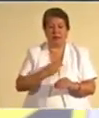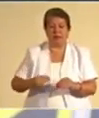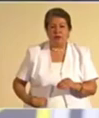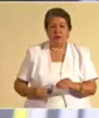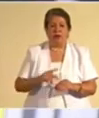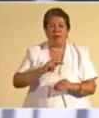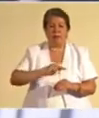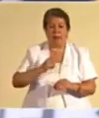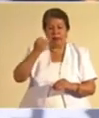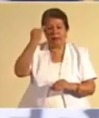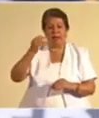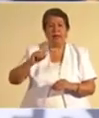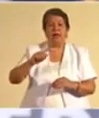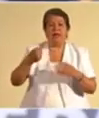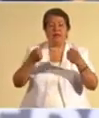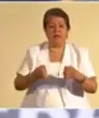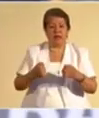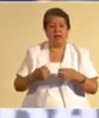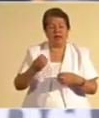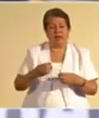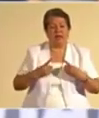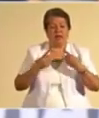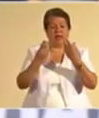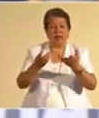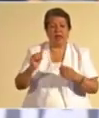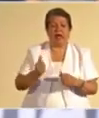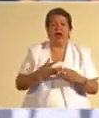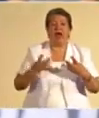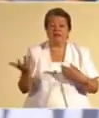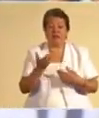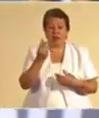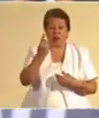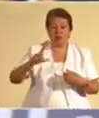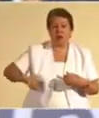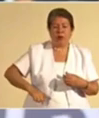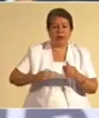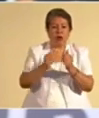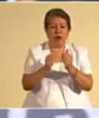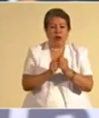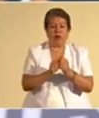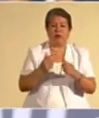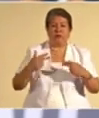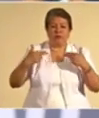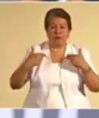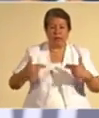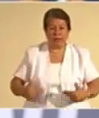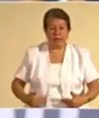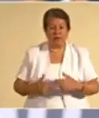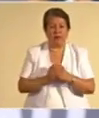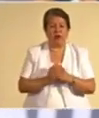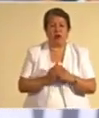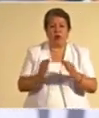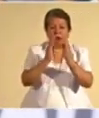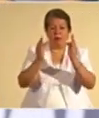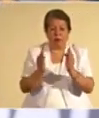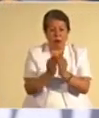mi propuesta estará enfocada a generar un gobierno con visión humanista, una nueva forma